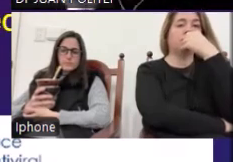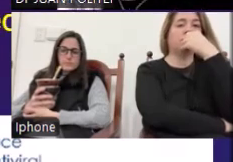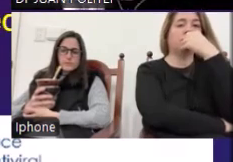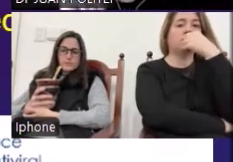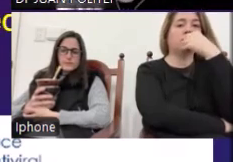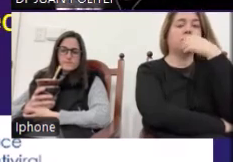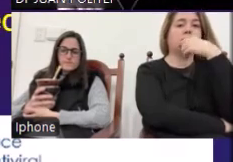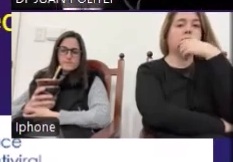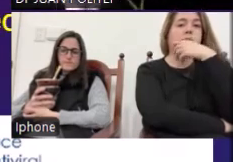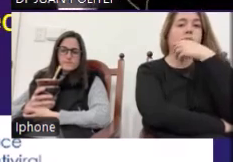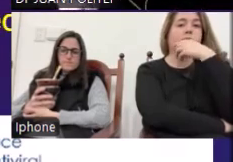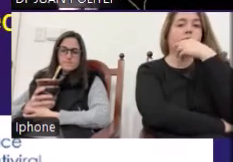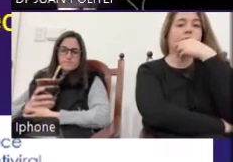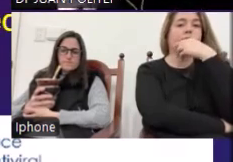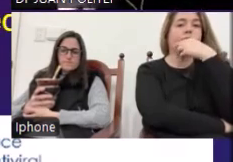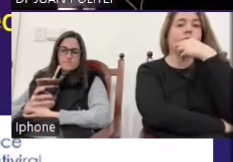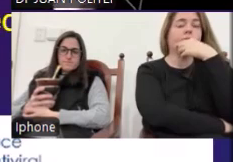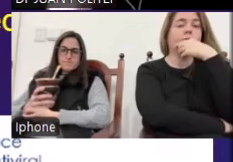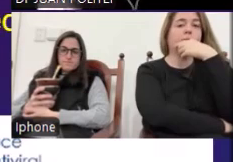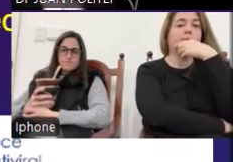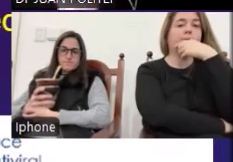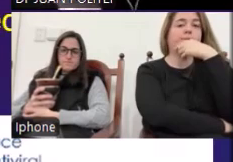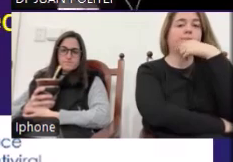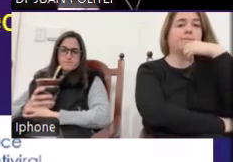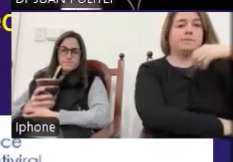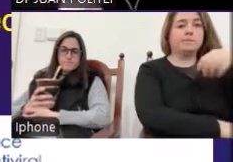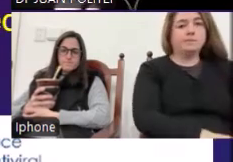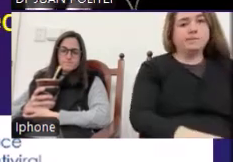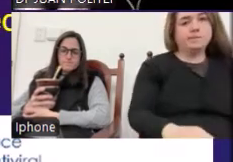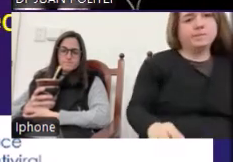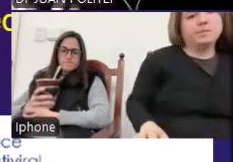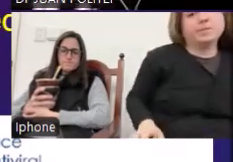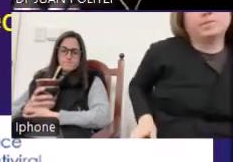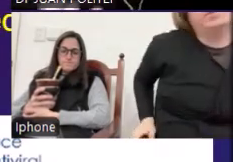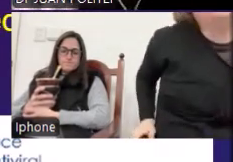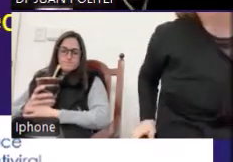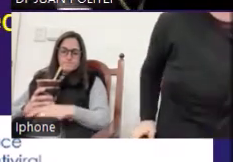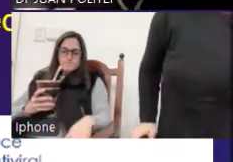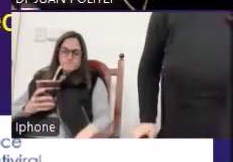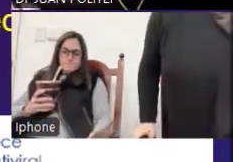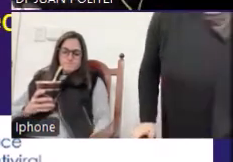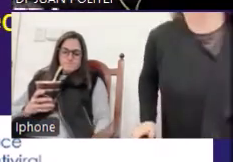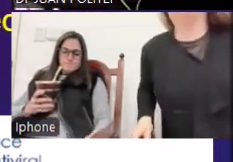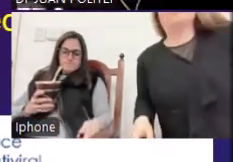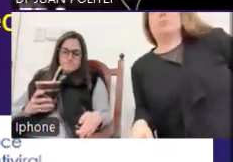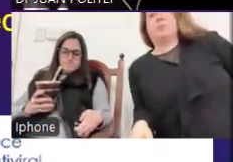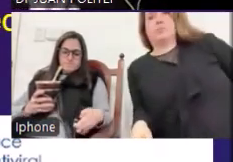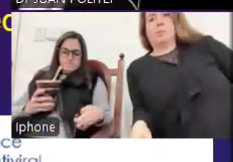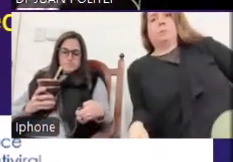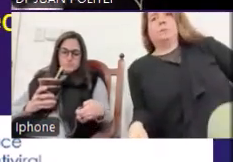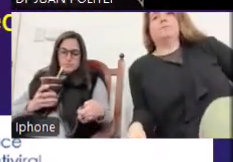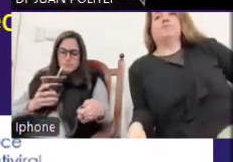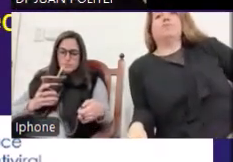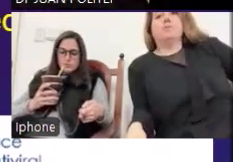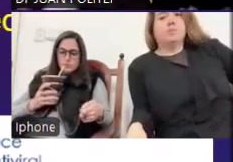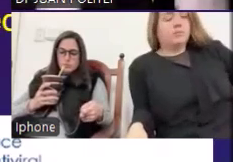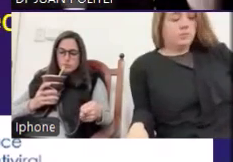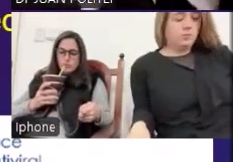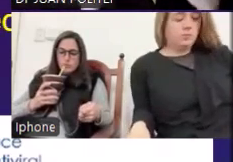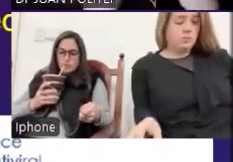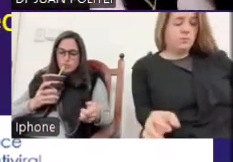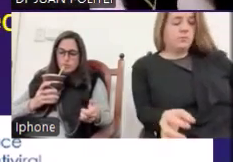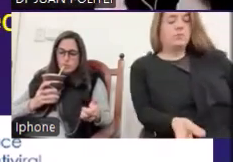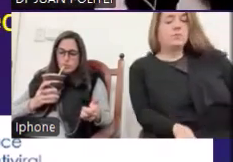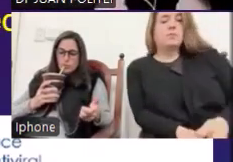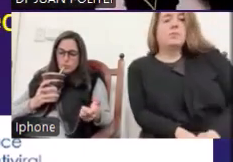el gen, que es el pedacito de ADN, con un virus benigno, un virus que no tiene enfermedad, y se vuelve a